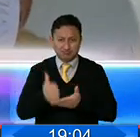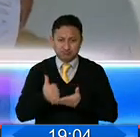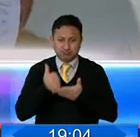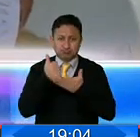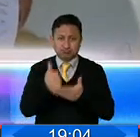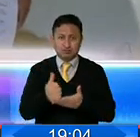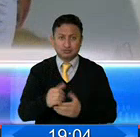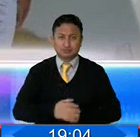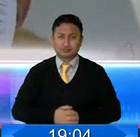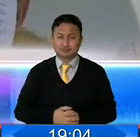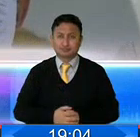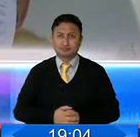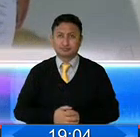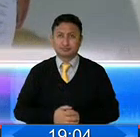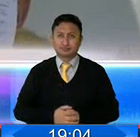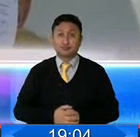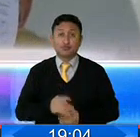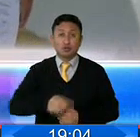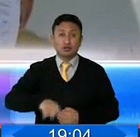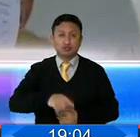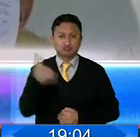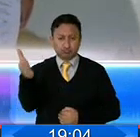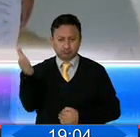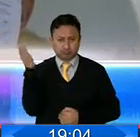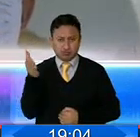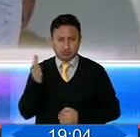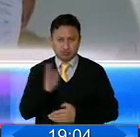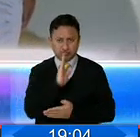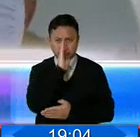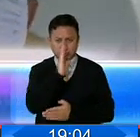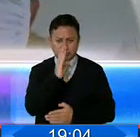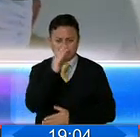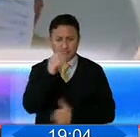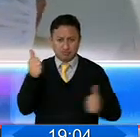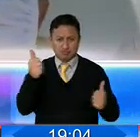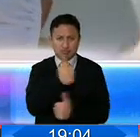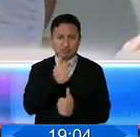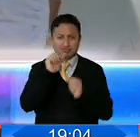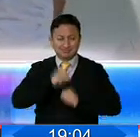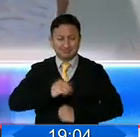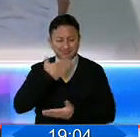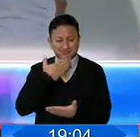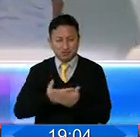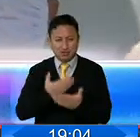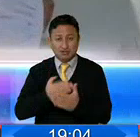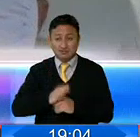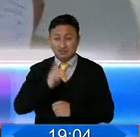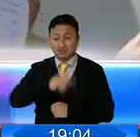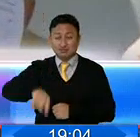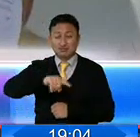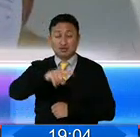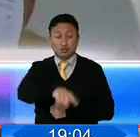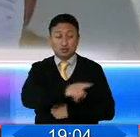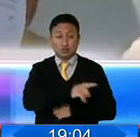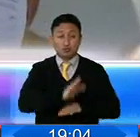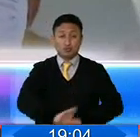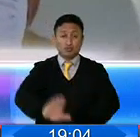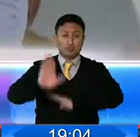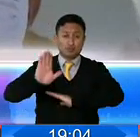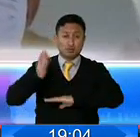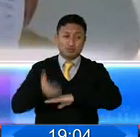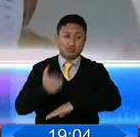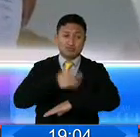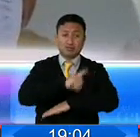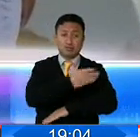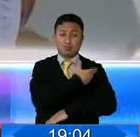este ejército ecuatoriano, disciplinado, noble y agradecido con la promesa cumplida que les hiciera